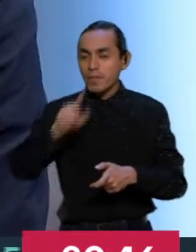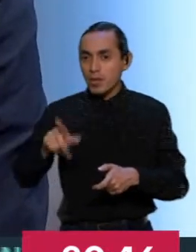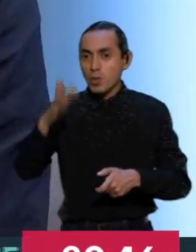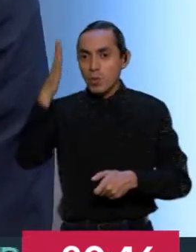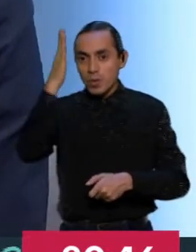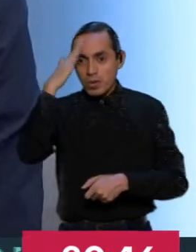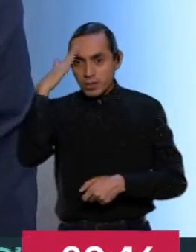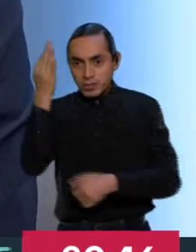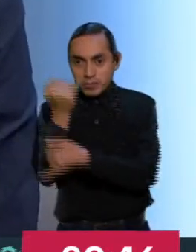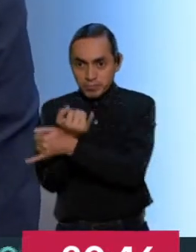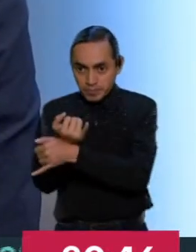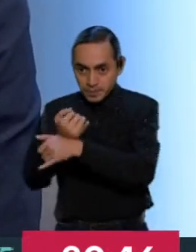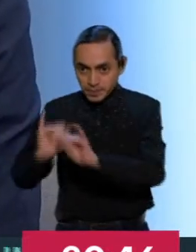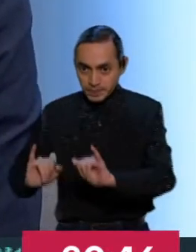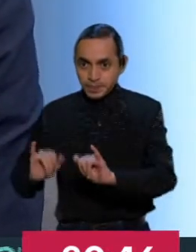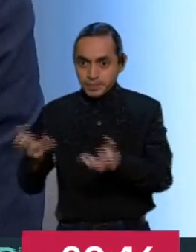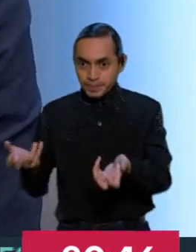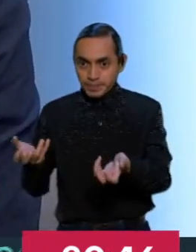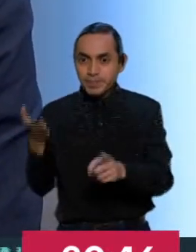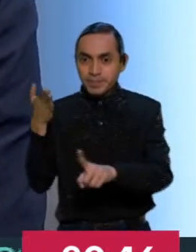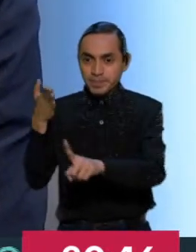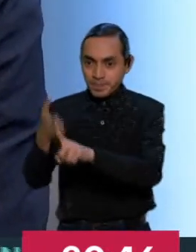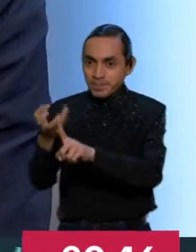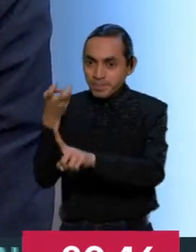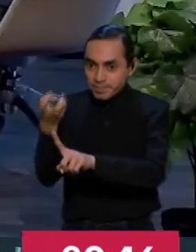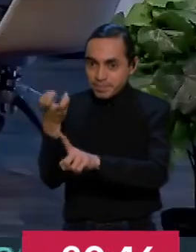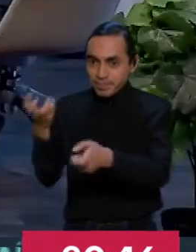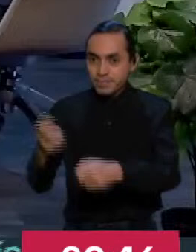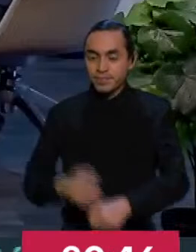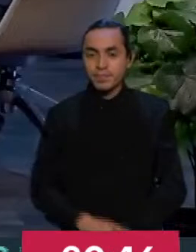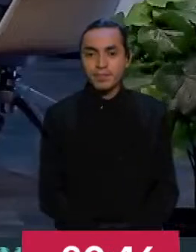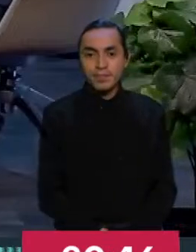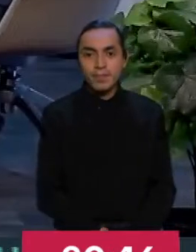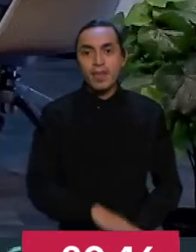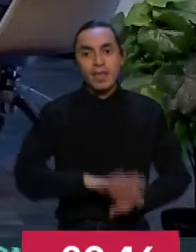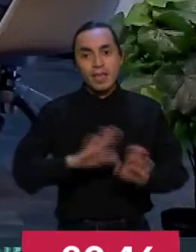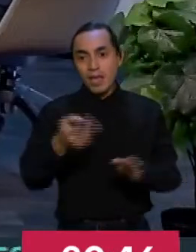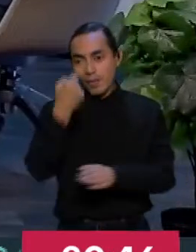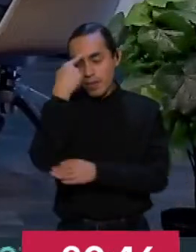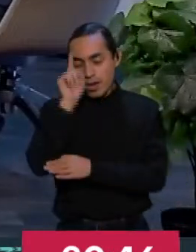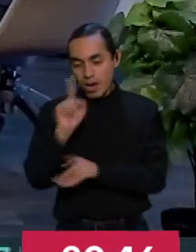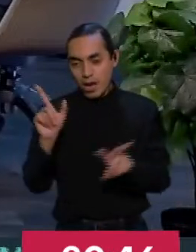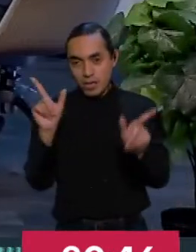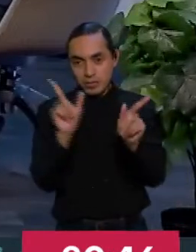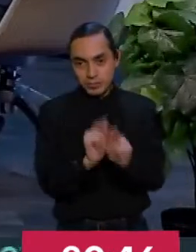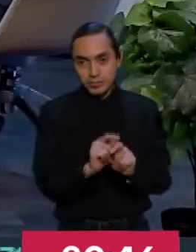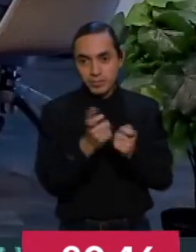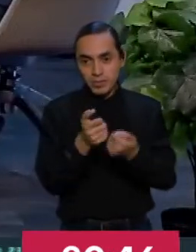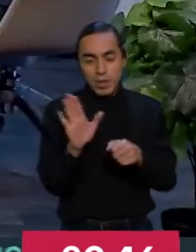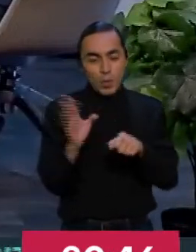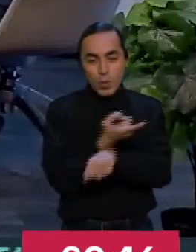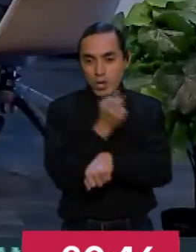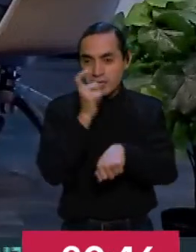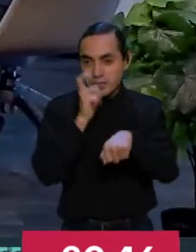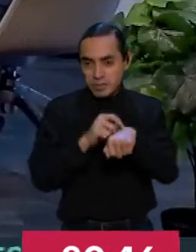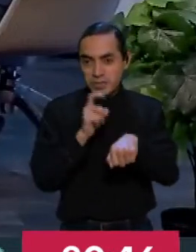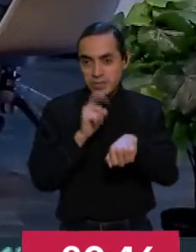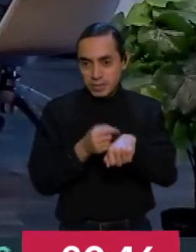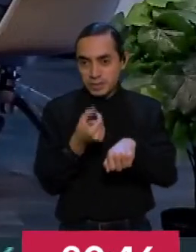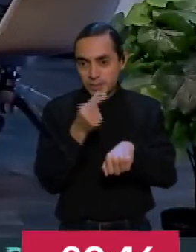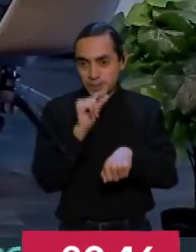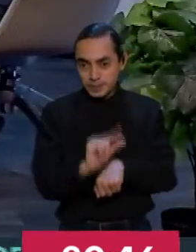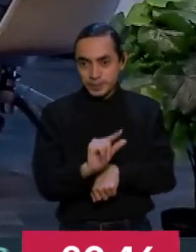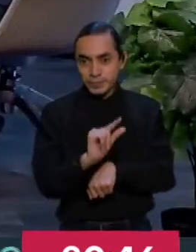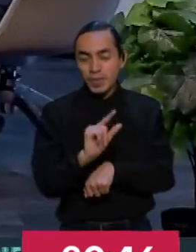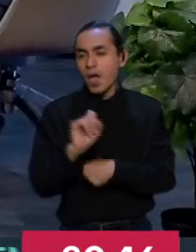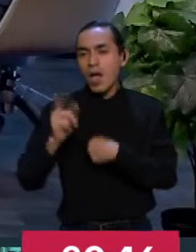más autonomía, que de eso es de lo que se trata. Claro que sí. Oigan, ya para ir cerrando esta conversación, porque nos queda poco tiempo,